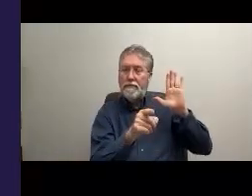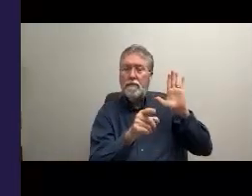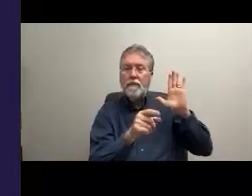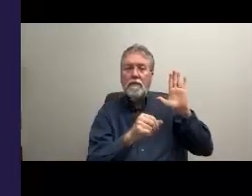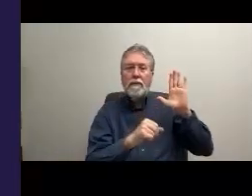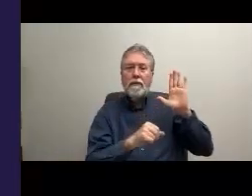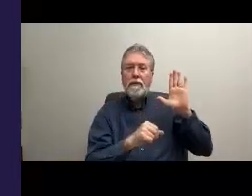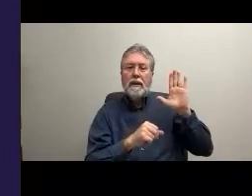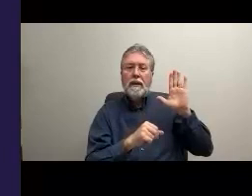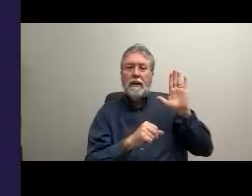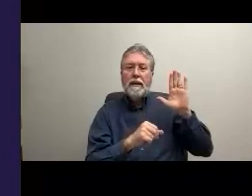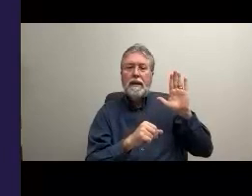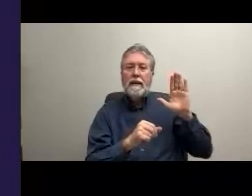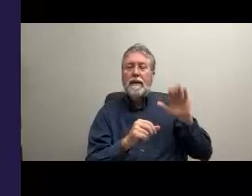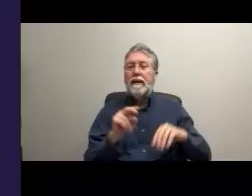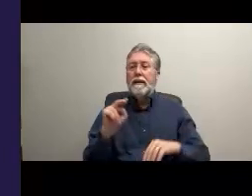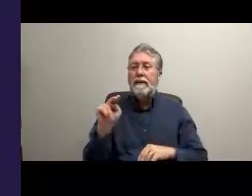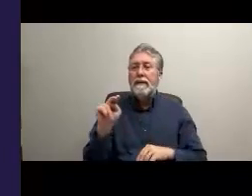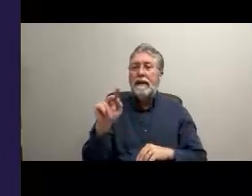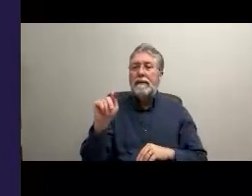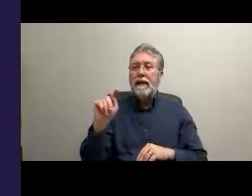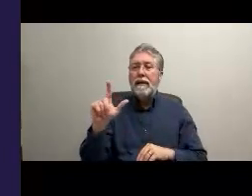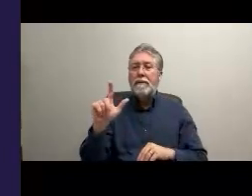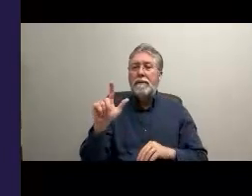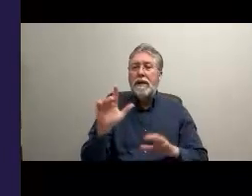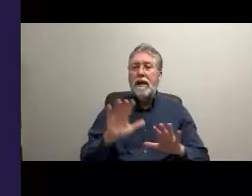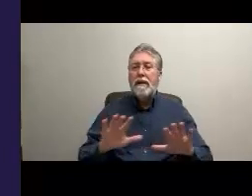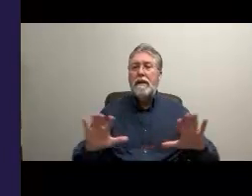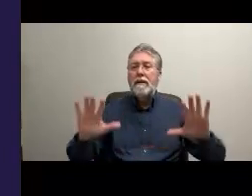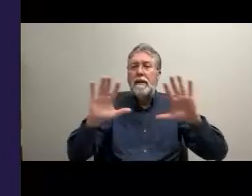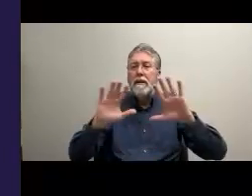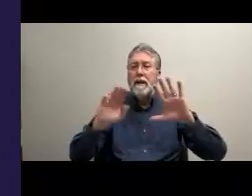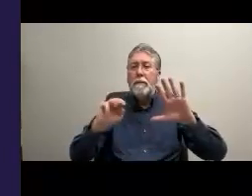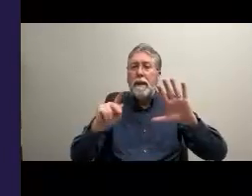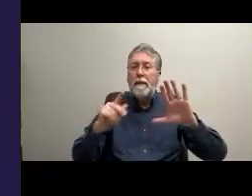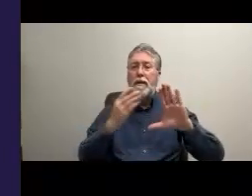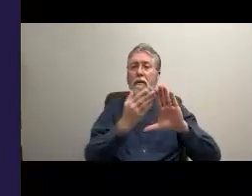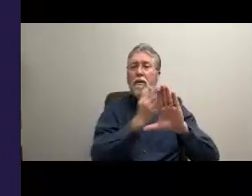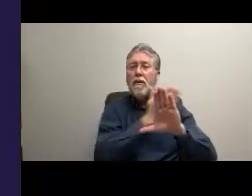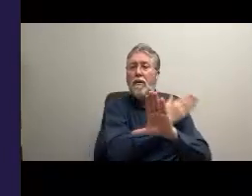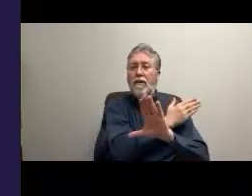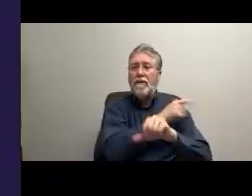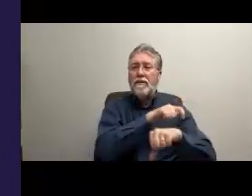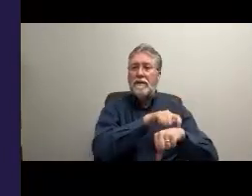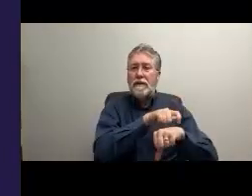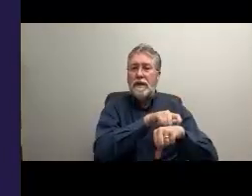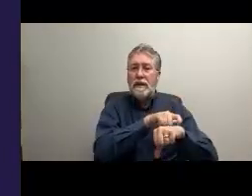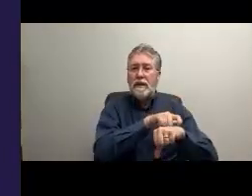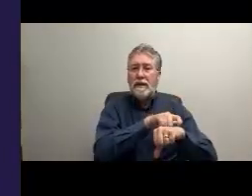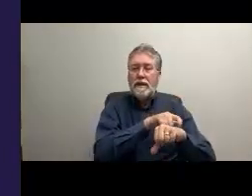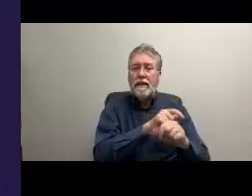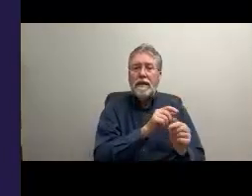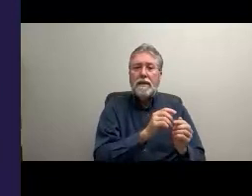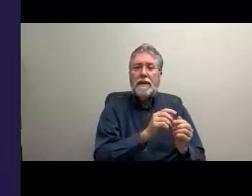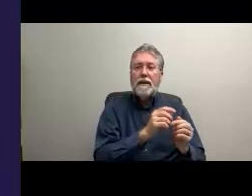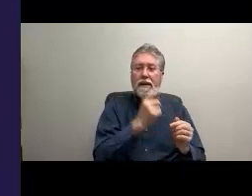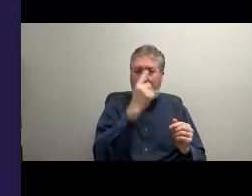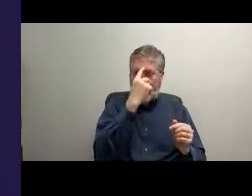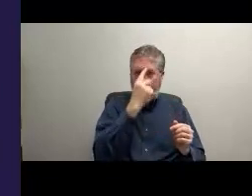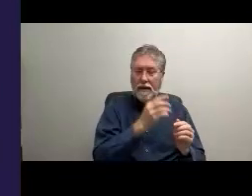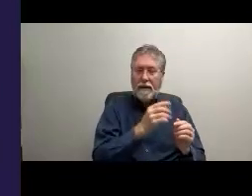luces nocturnas como un mapa, con el tiempo, recorriéndolo como si fuera una película en lugar de mirar hacia